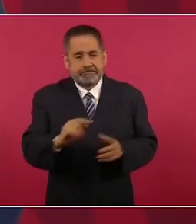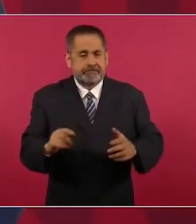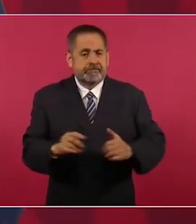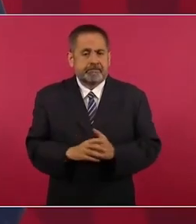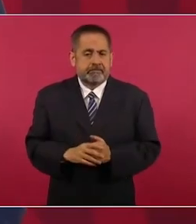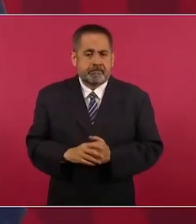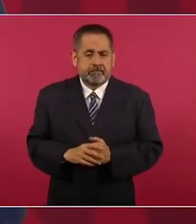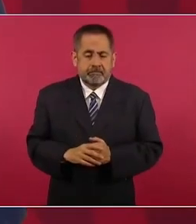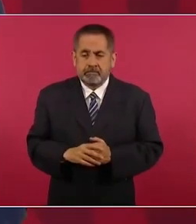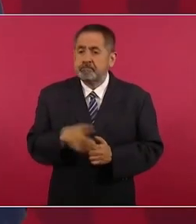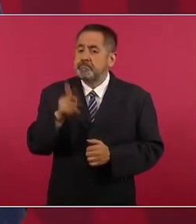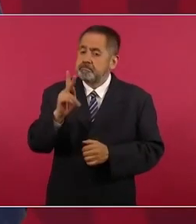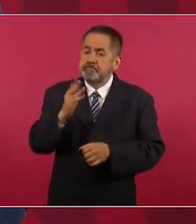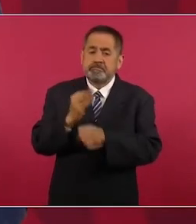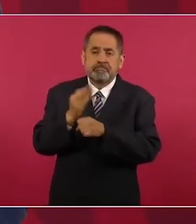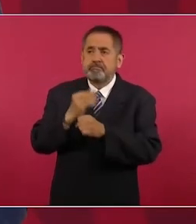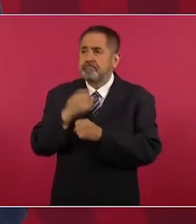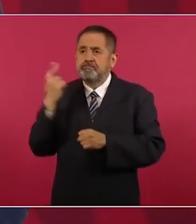Es una transformación